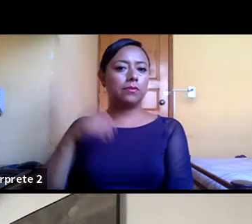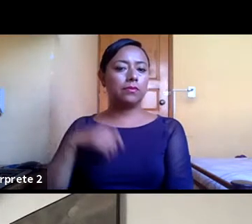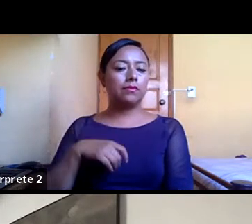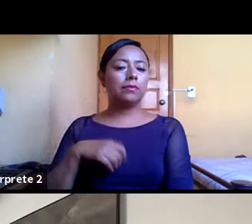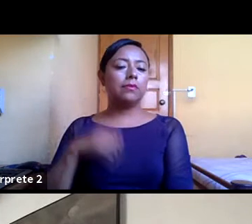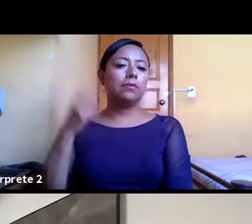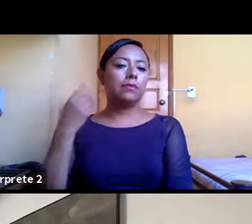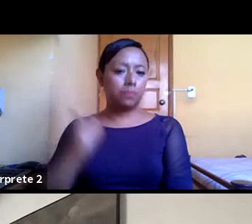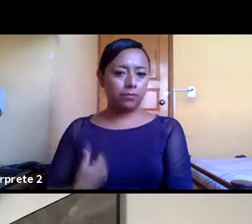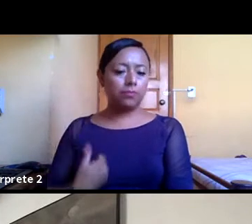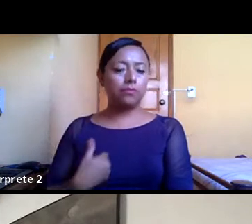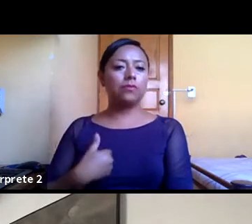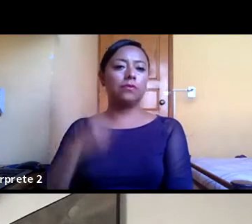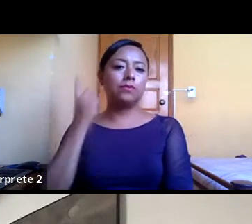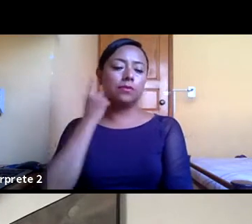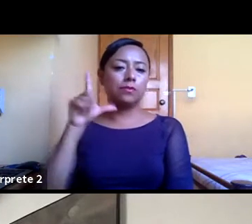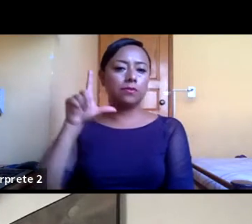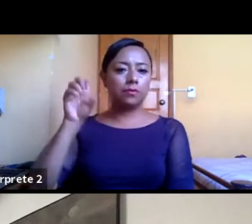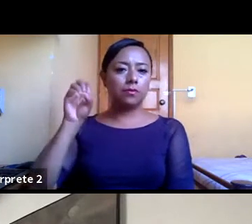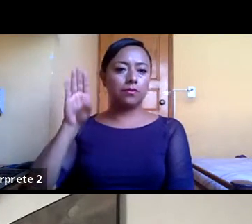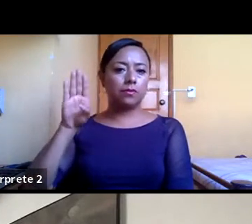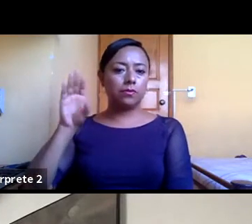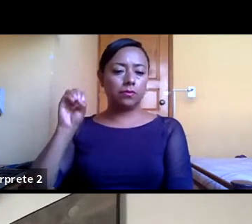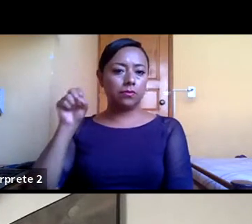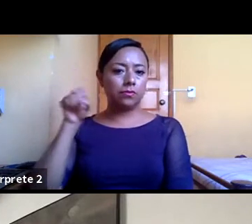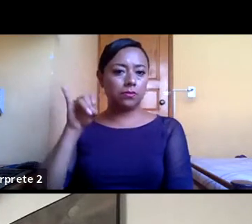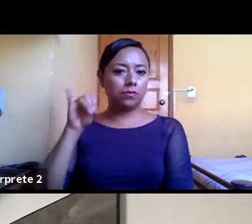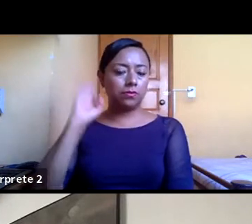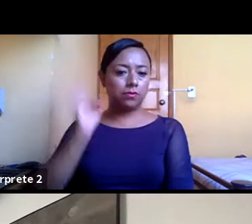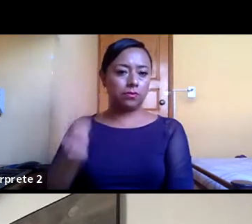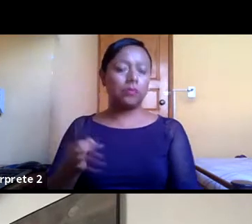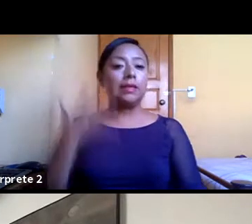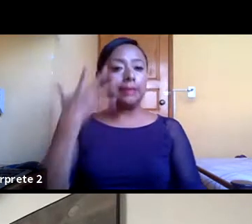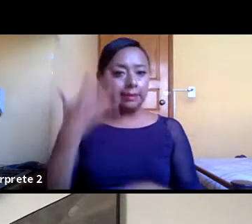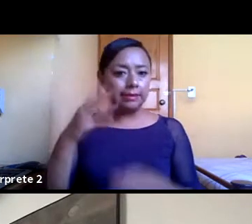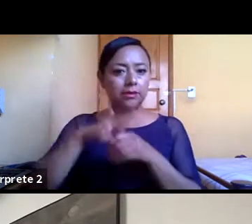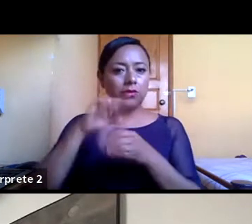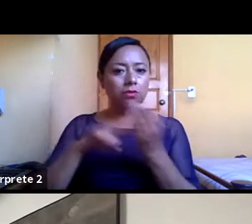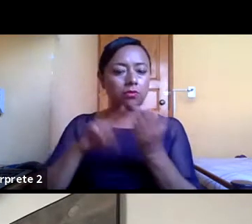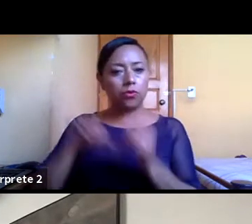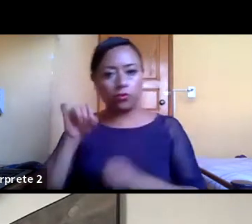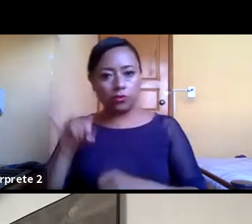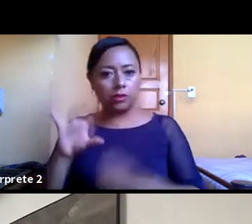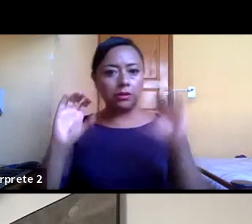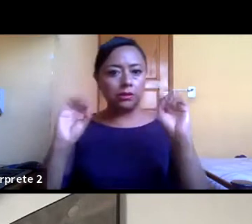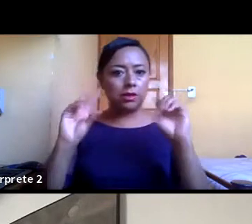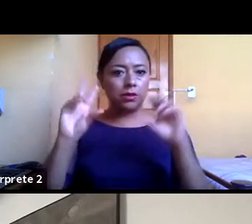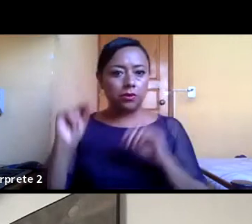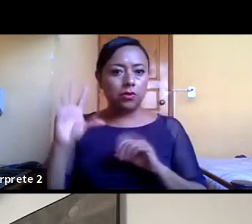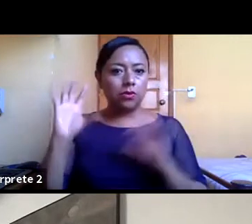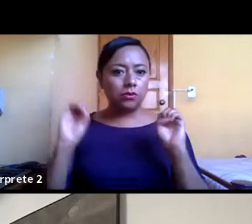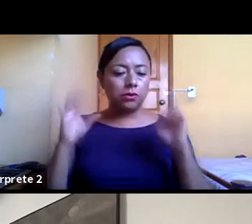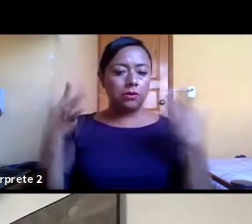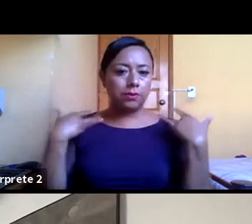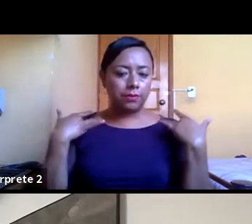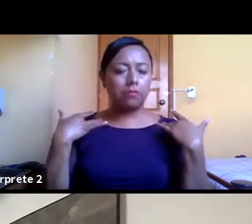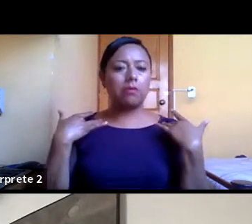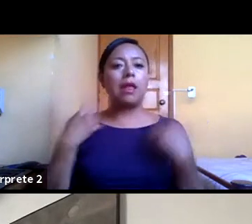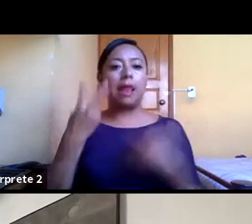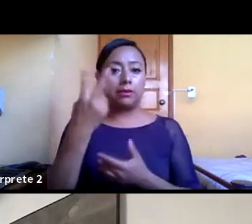Y el de la voz, Víctor Hugo Lobo, a favor. Con 5 votos a favor, 0 votos en contra y 0 abstenciones, se aprueban ambas